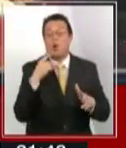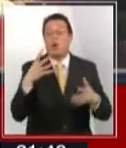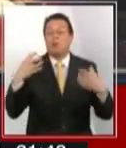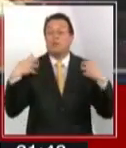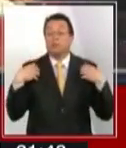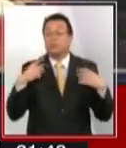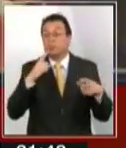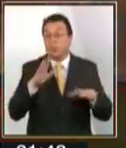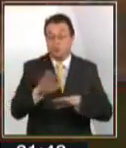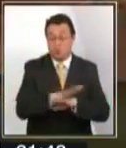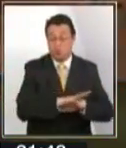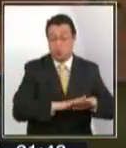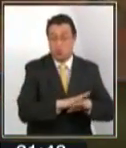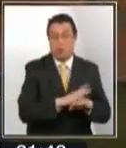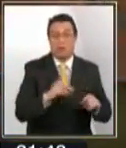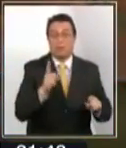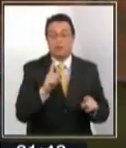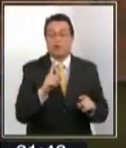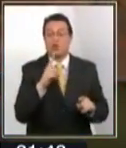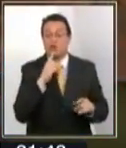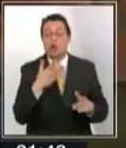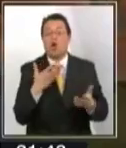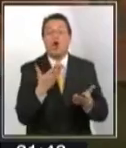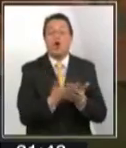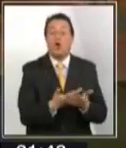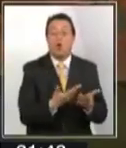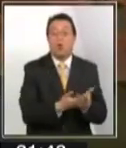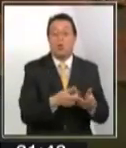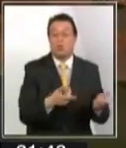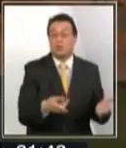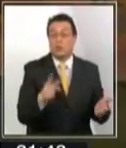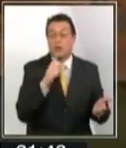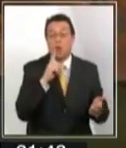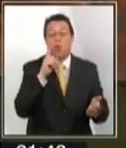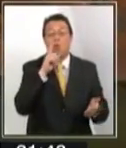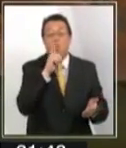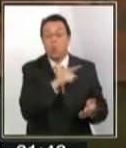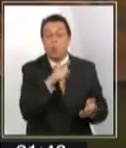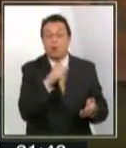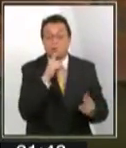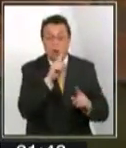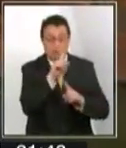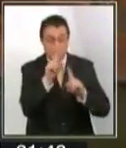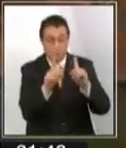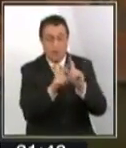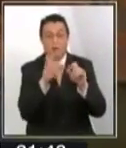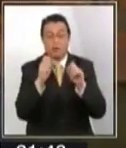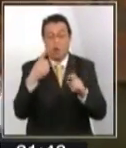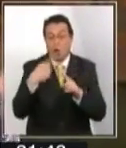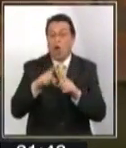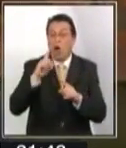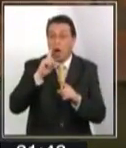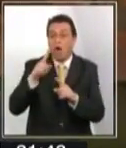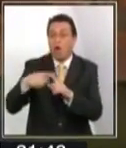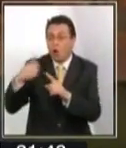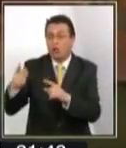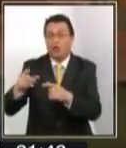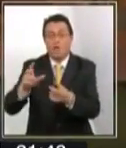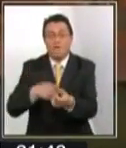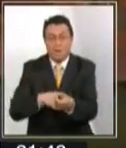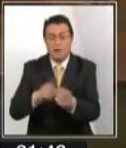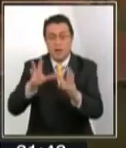protectores no está siendo utilizada como último recurso, existiendo algún tipo de familia o adulto significativo que